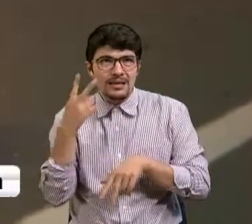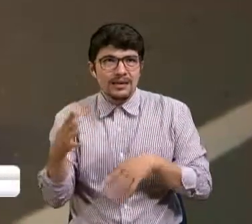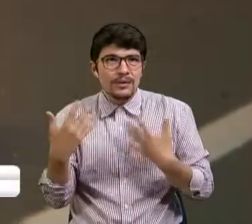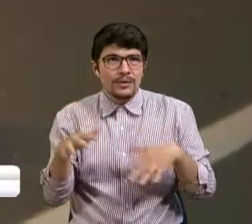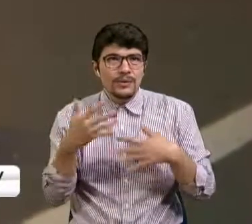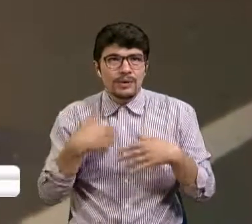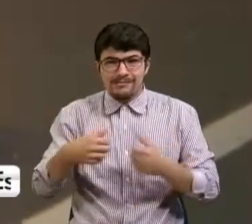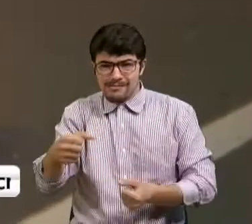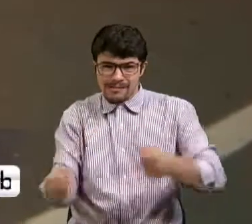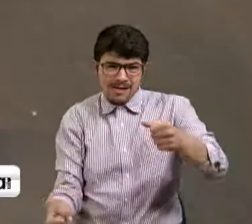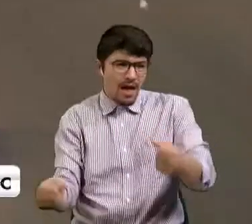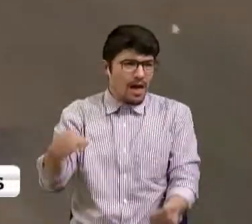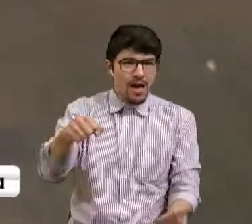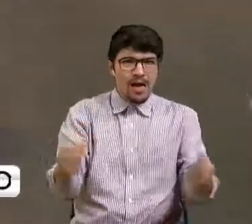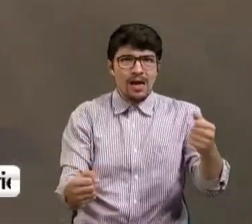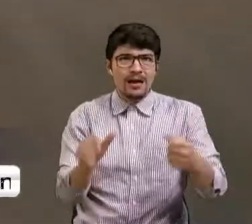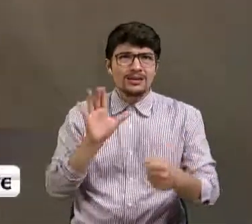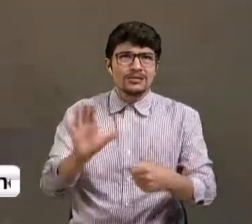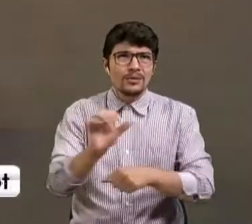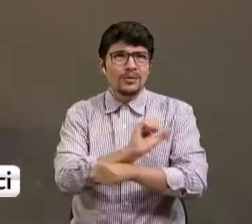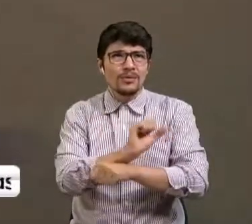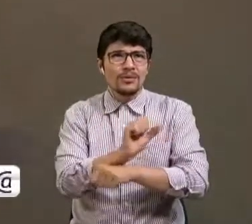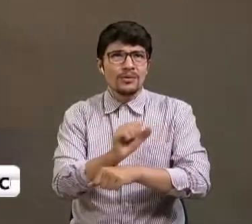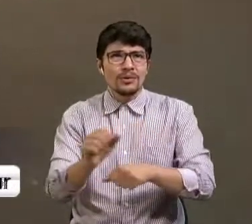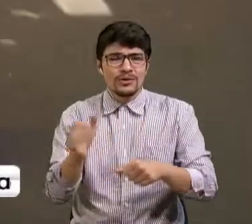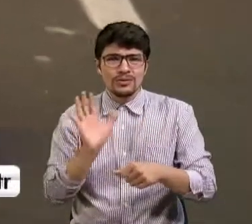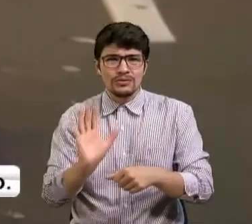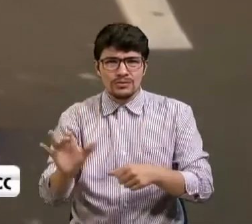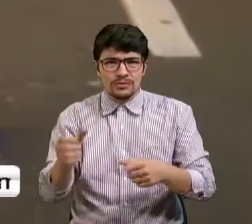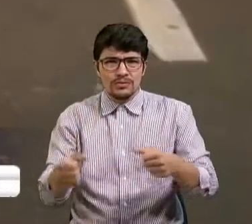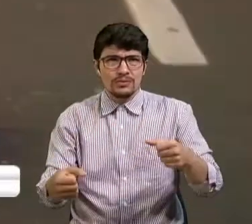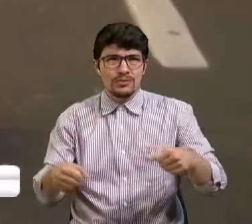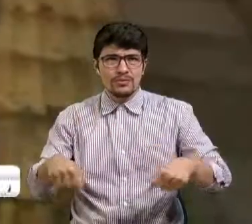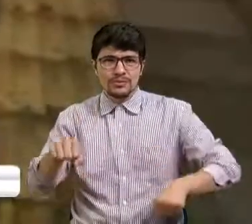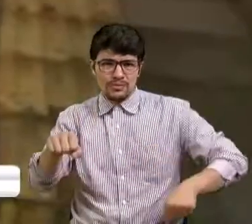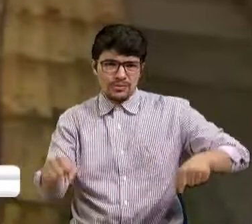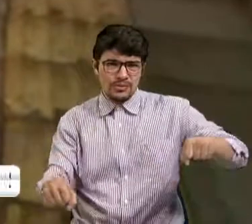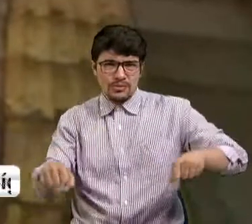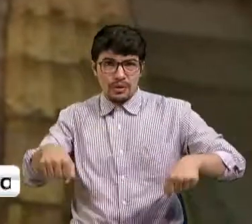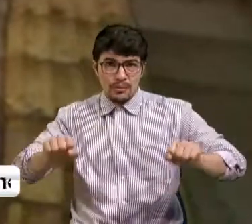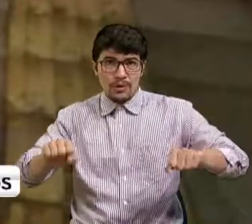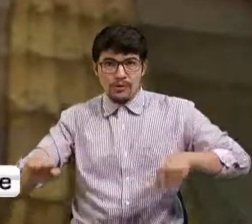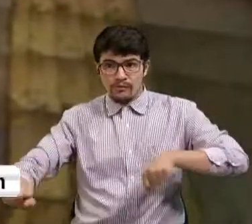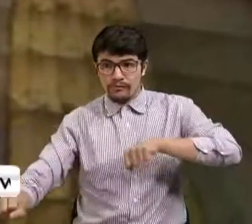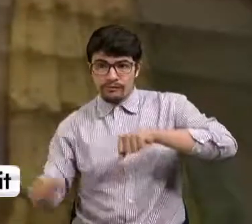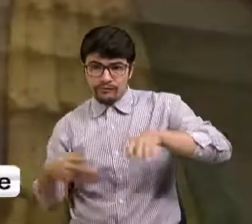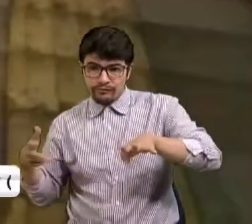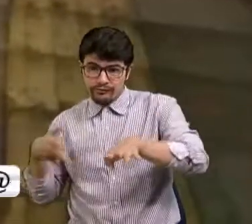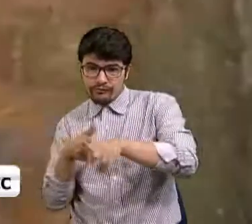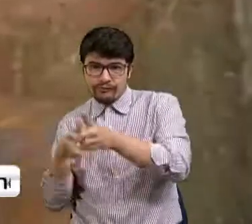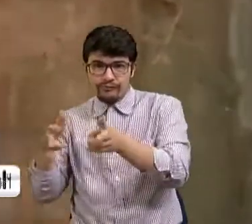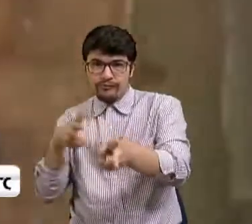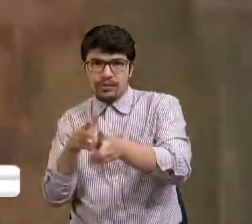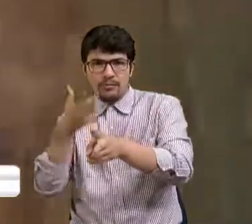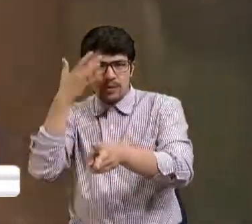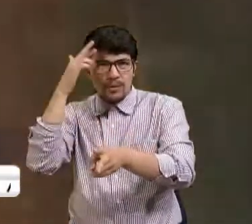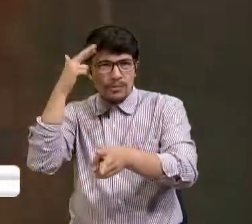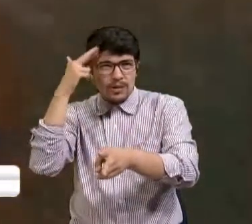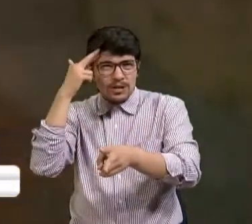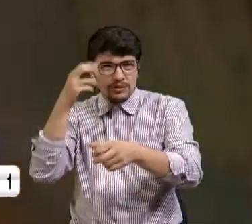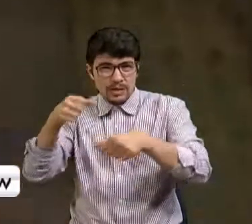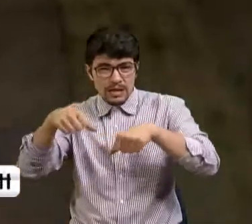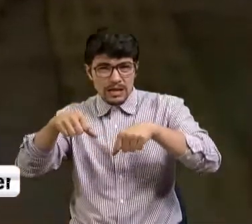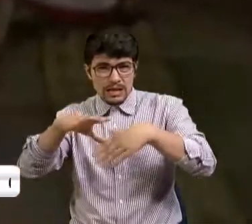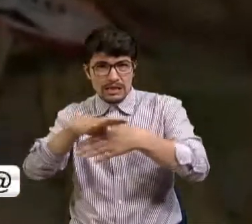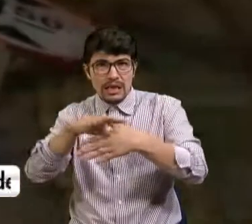obligado a maniobrar para esquivar una motocicleta que se le atraviesa sobre su carril haciendo que el conductor del taxi pierda el control y choque